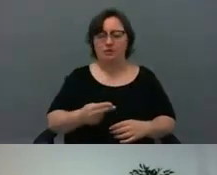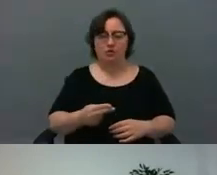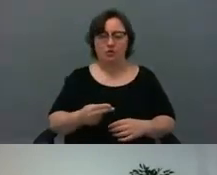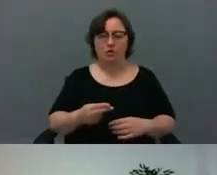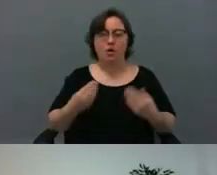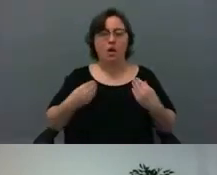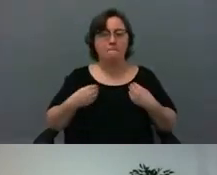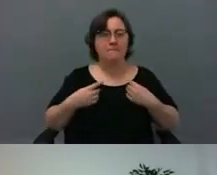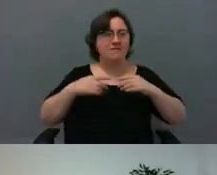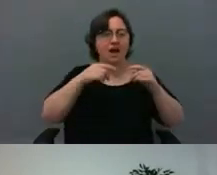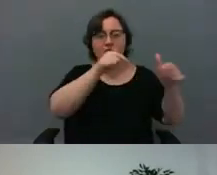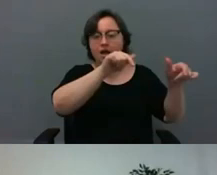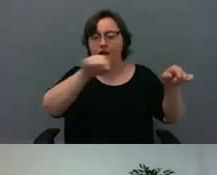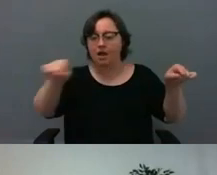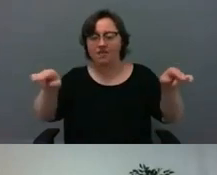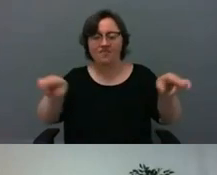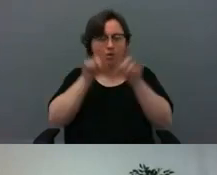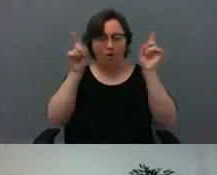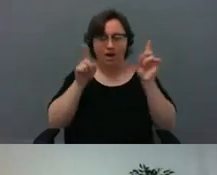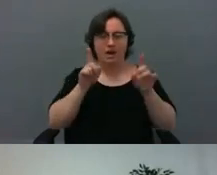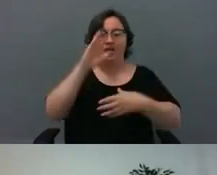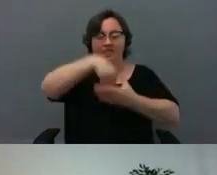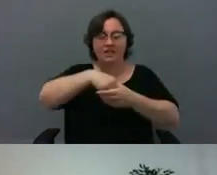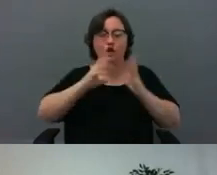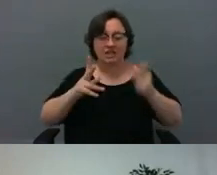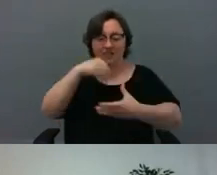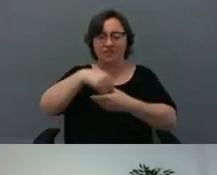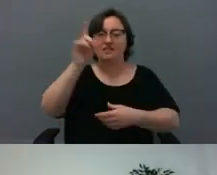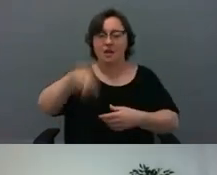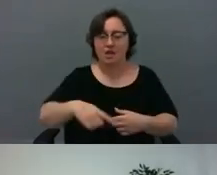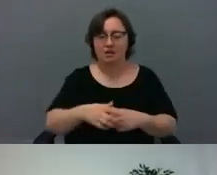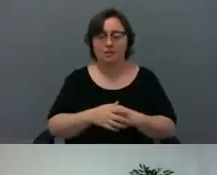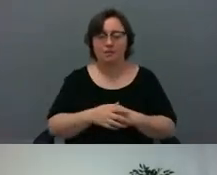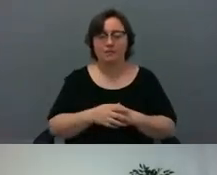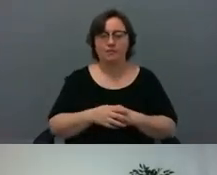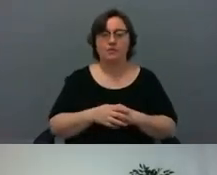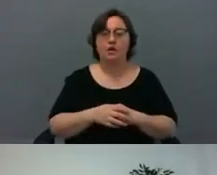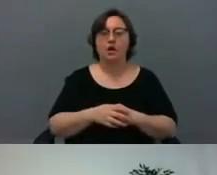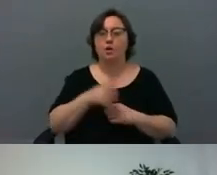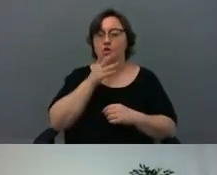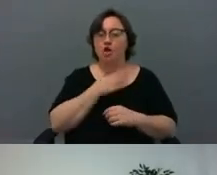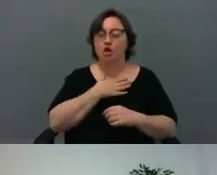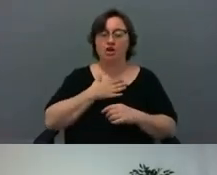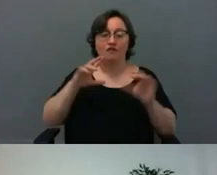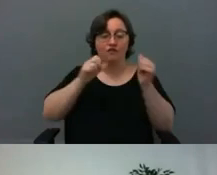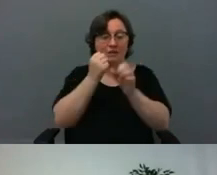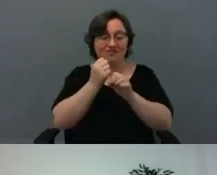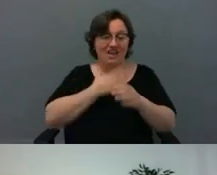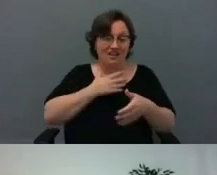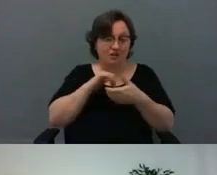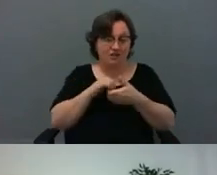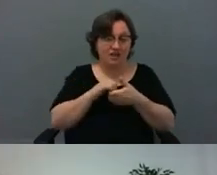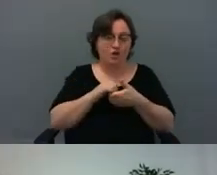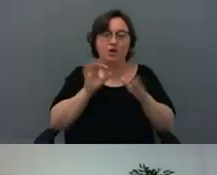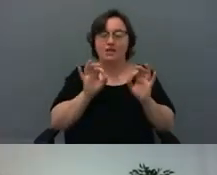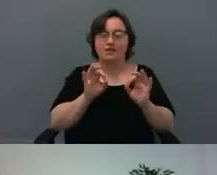vivan donde vivan las personas, incluidos los servicios residenciales. Y yo creo que la línea tiene que ser esta.